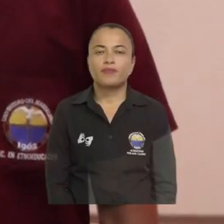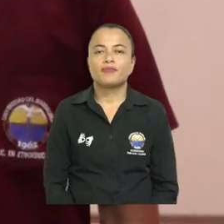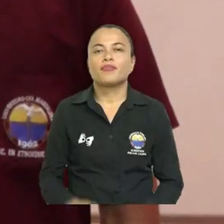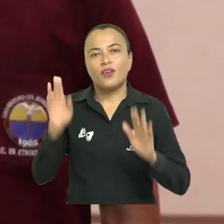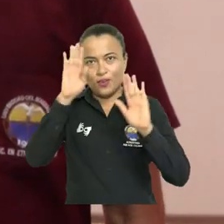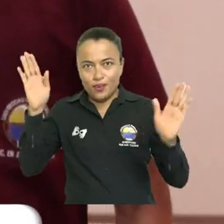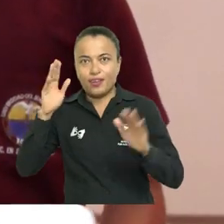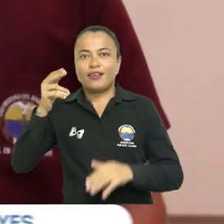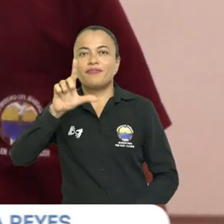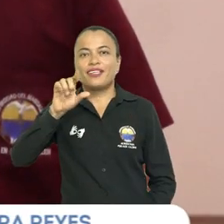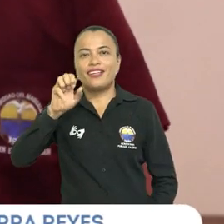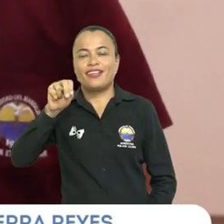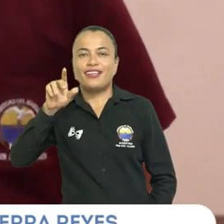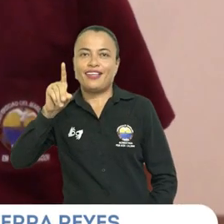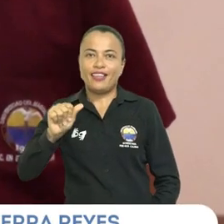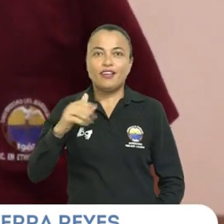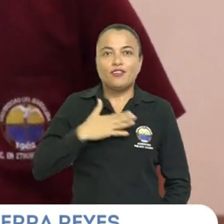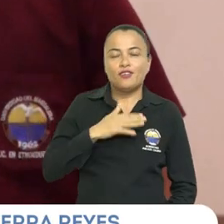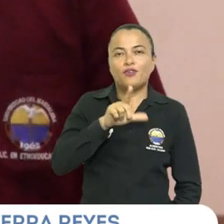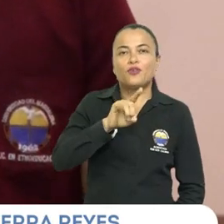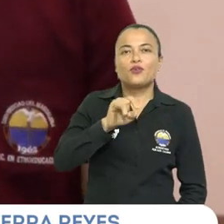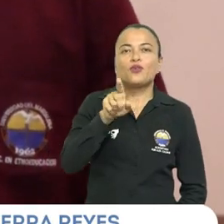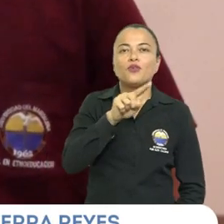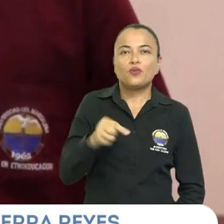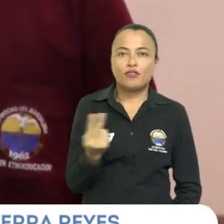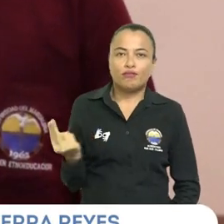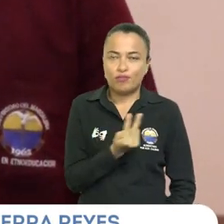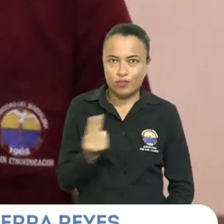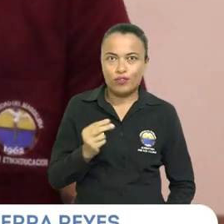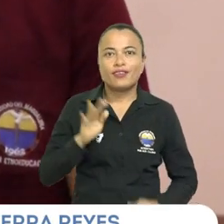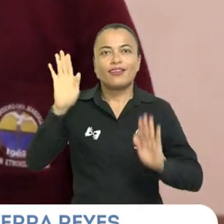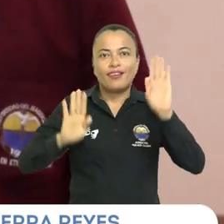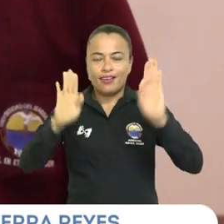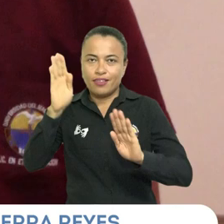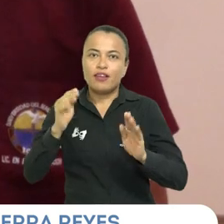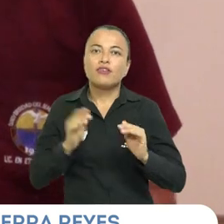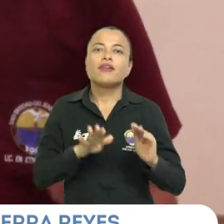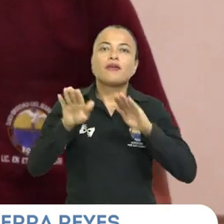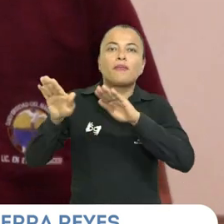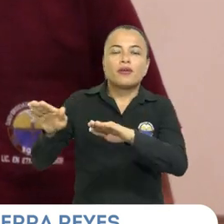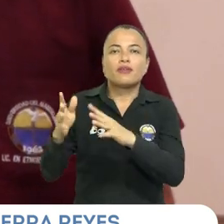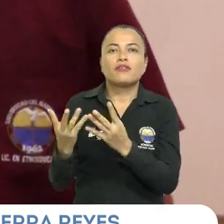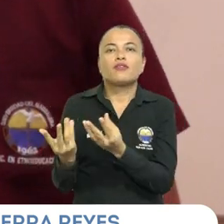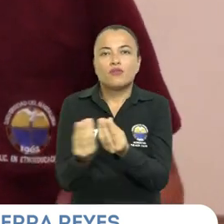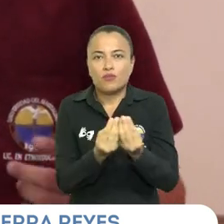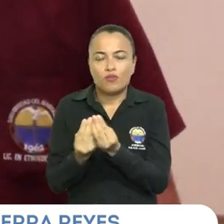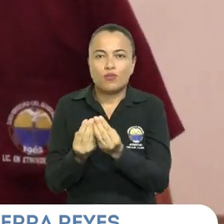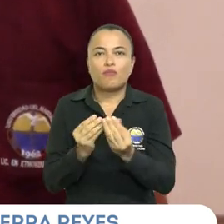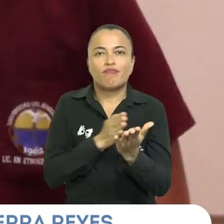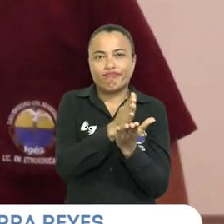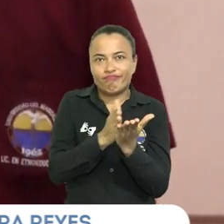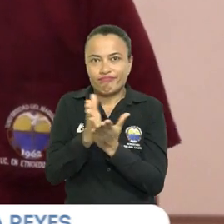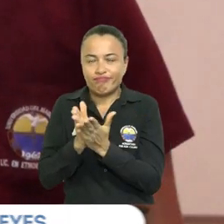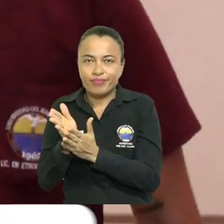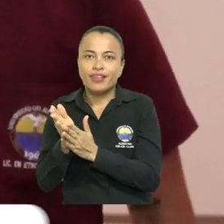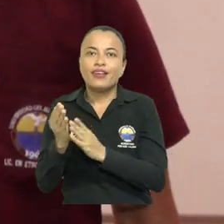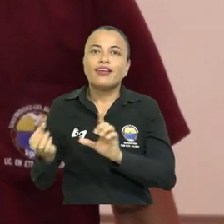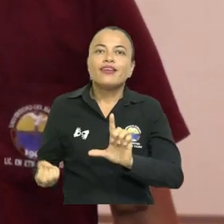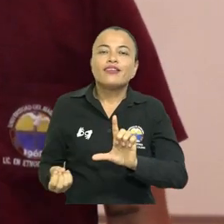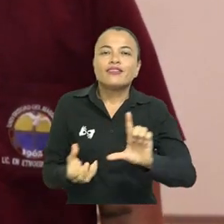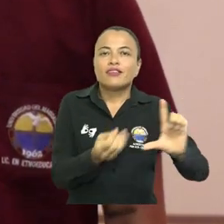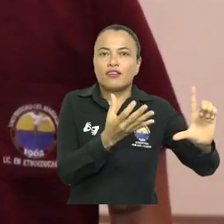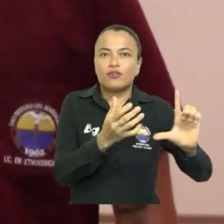Yo soy Linda Suárez. Y yo soy Luis Ángel Sierra. Y juntos somos candidatos a la representación de nuestro programa Licenciatura en